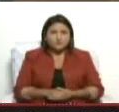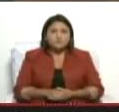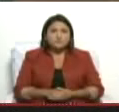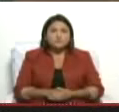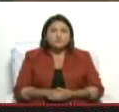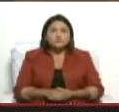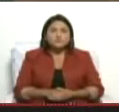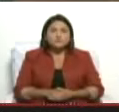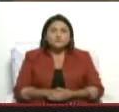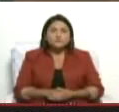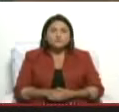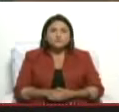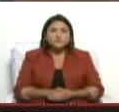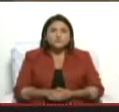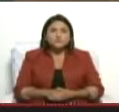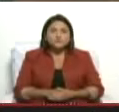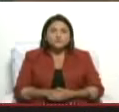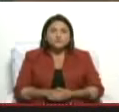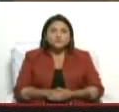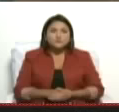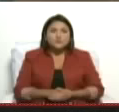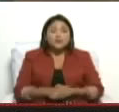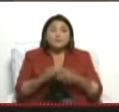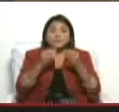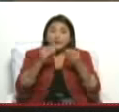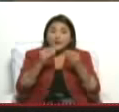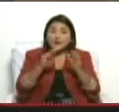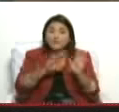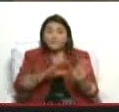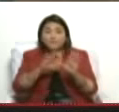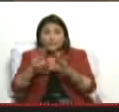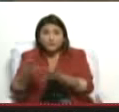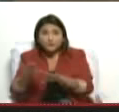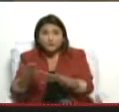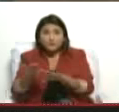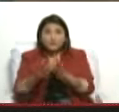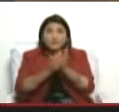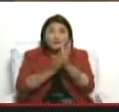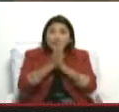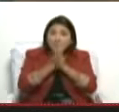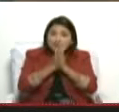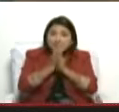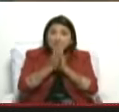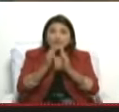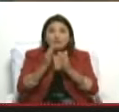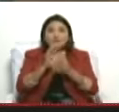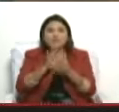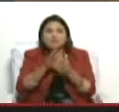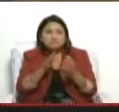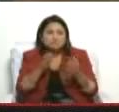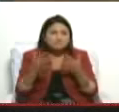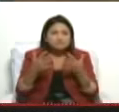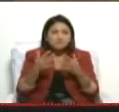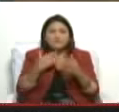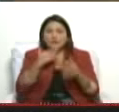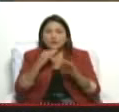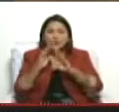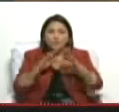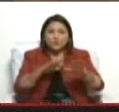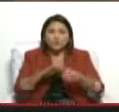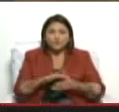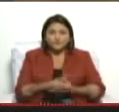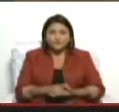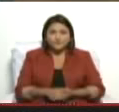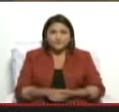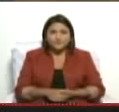un podía aportar a su trama criminal algún apoyo y